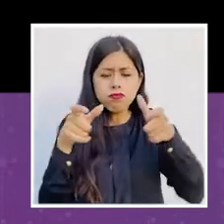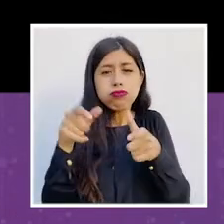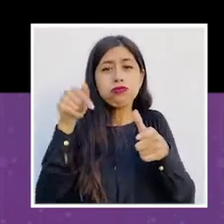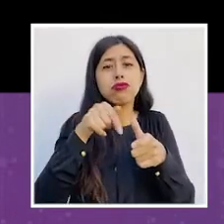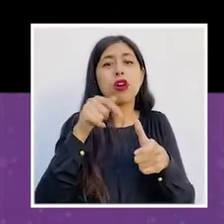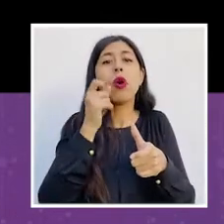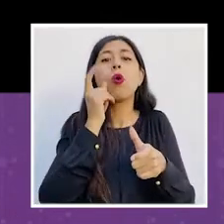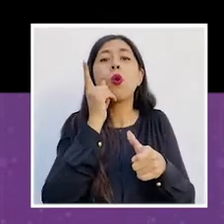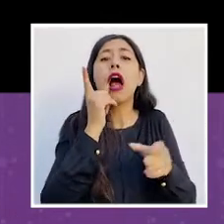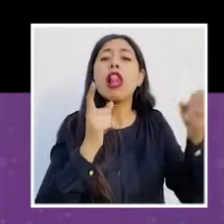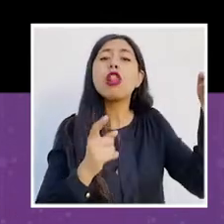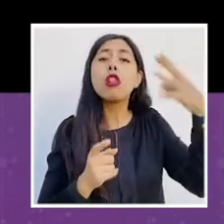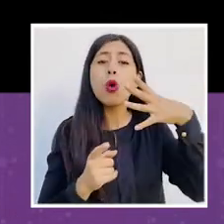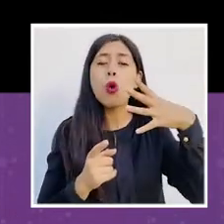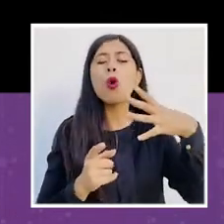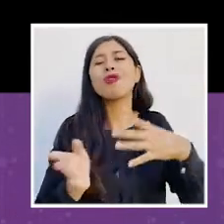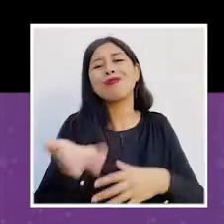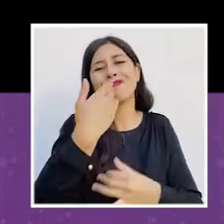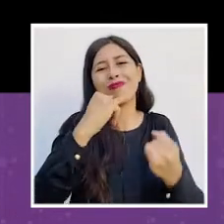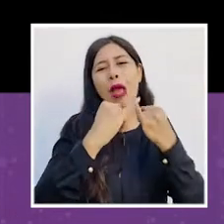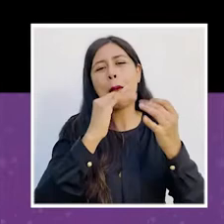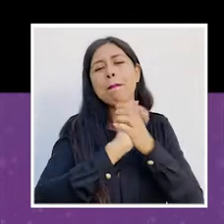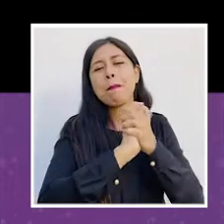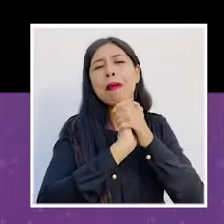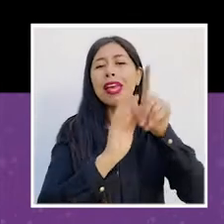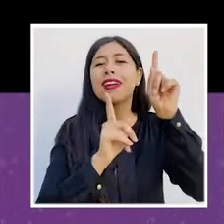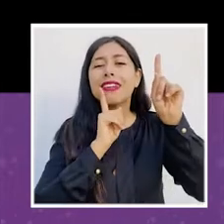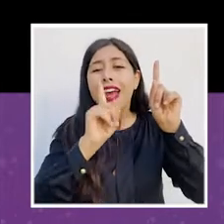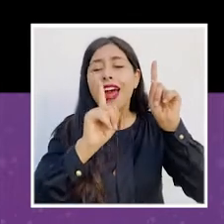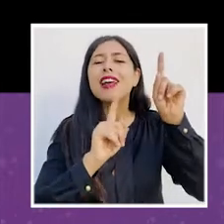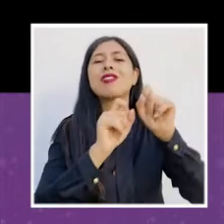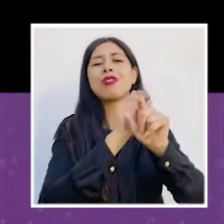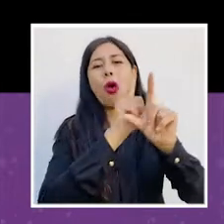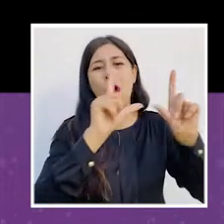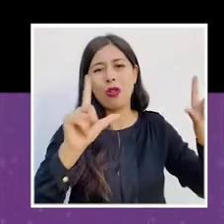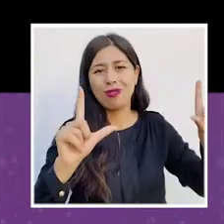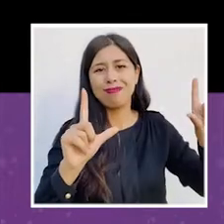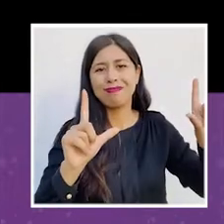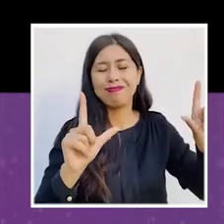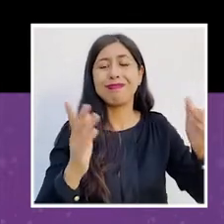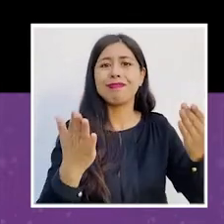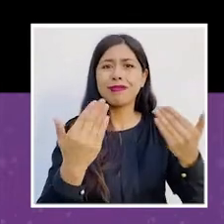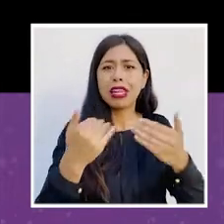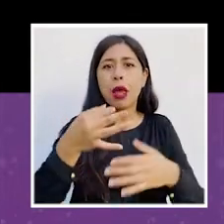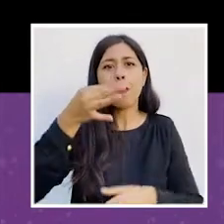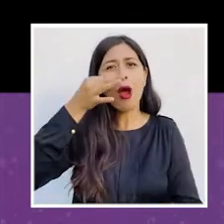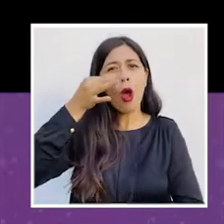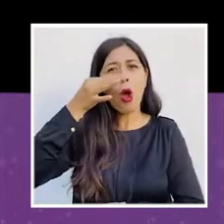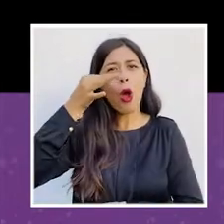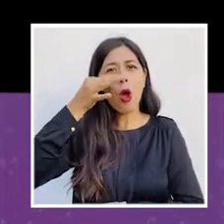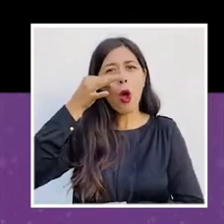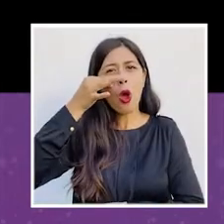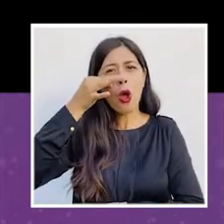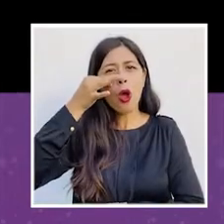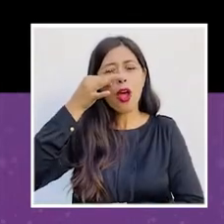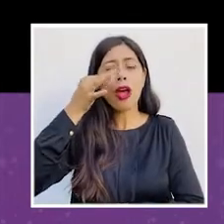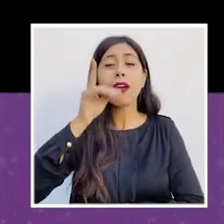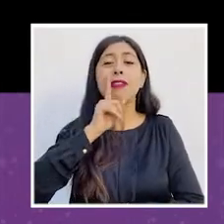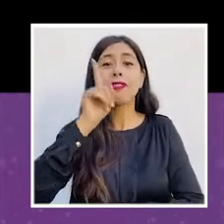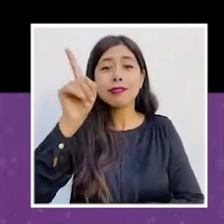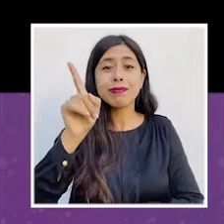universo, la fuente de luz es nuestro amigo el sol. Necesitamos observadores,